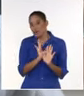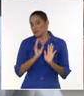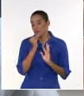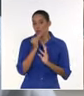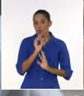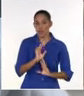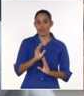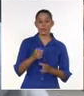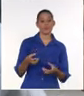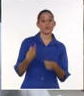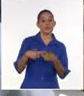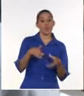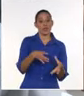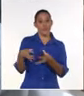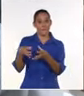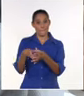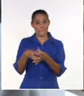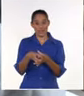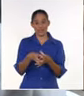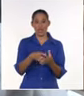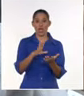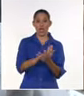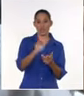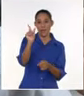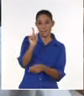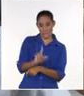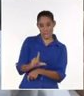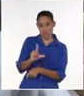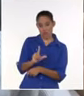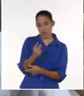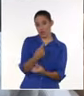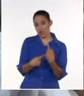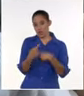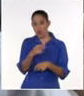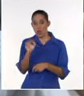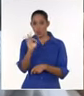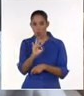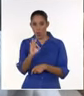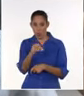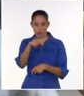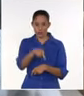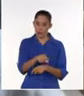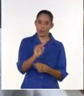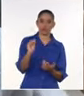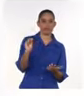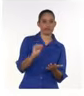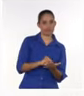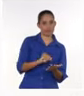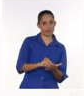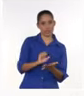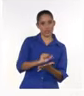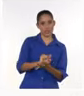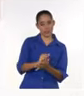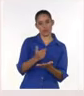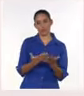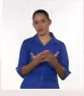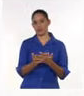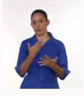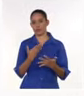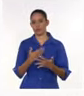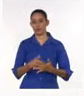la unidad número 8o en Marí que salió hace un momentico quiere decir que para hoy no no no va a estar en servicio tiene estar en proceso de enfriamiento en estos momento an